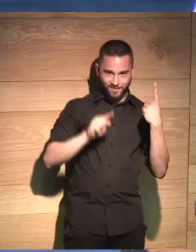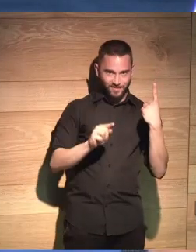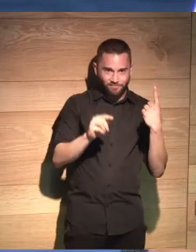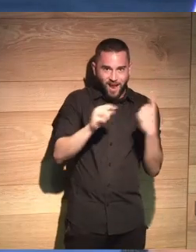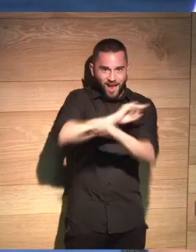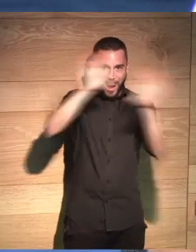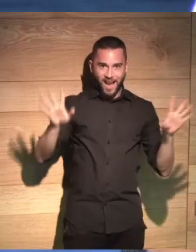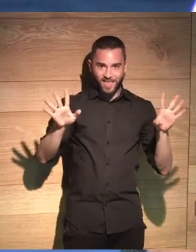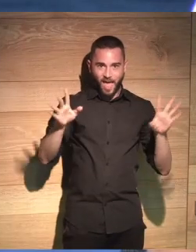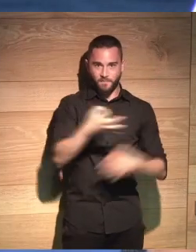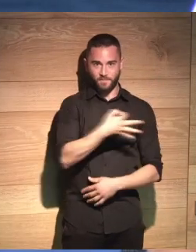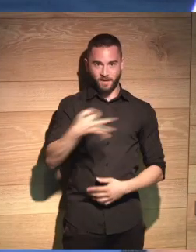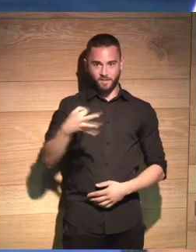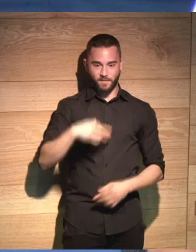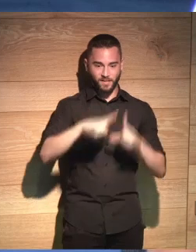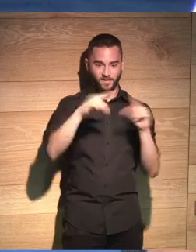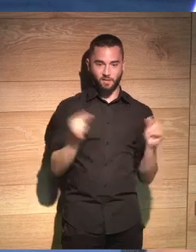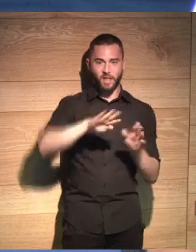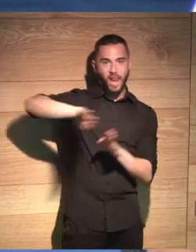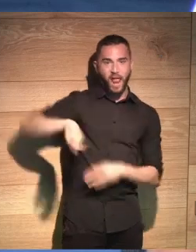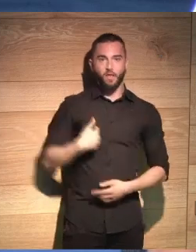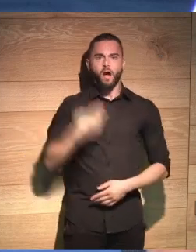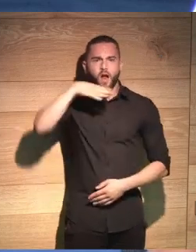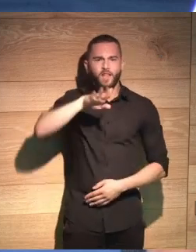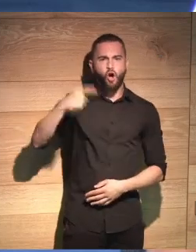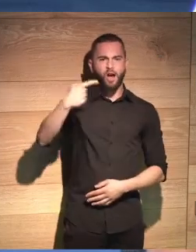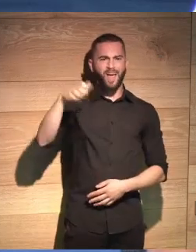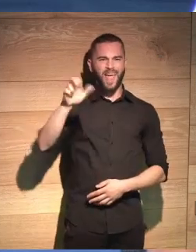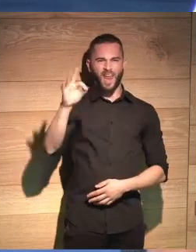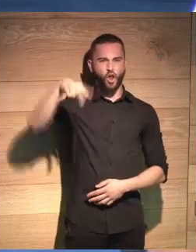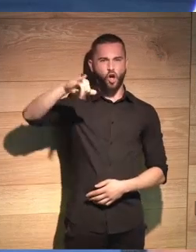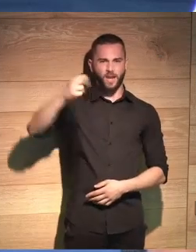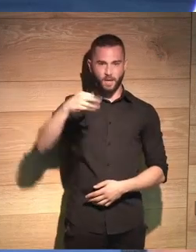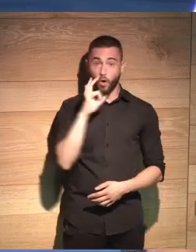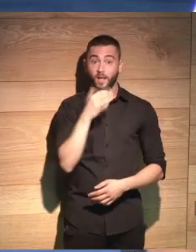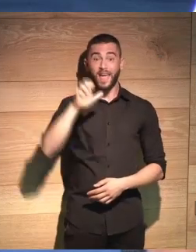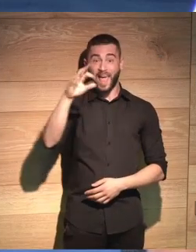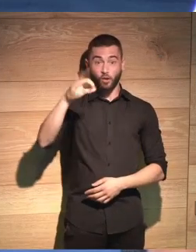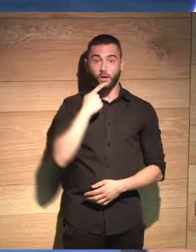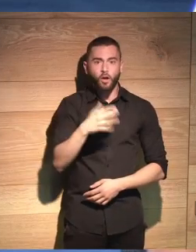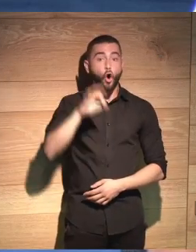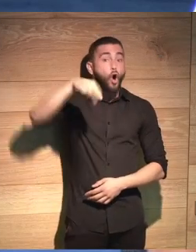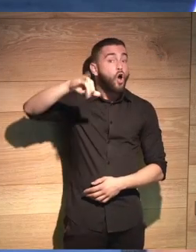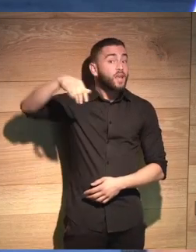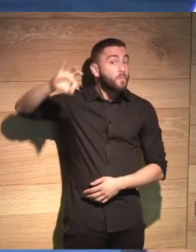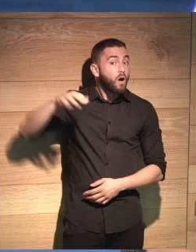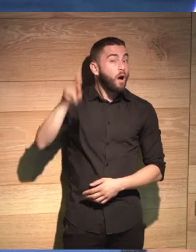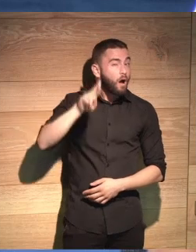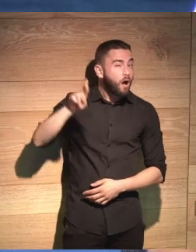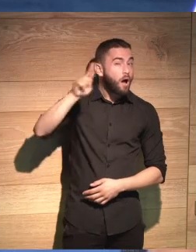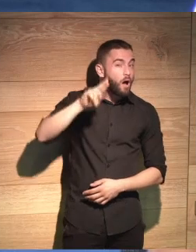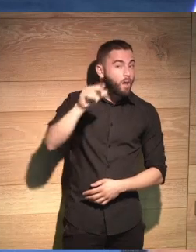perfecta. Papá dejó su sándwich a un lado y gritó Jerónimo, y el eco dijo ónimo, ónimo,